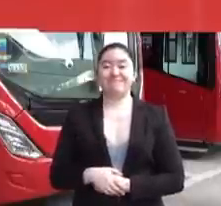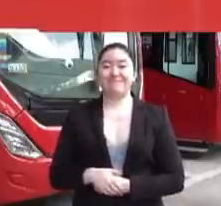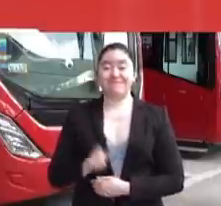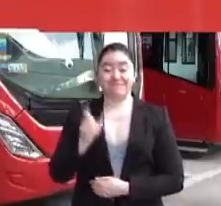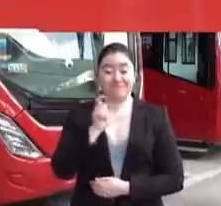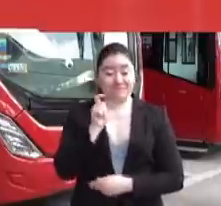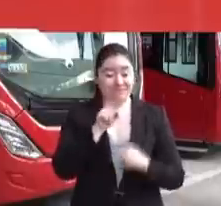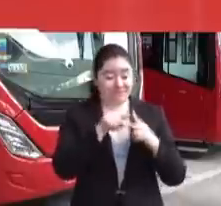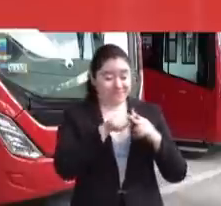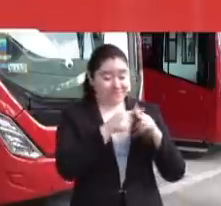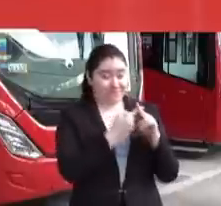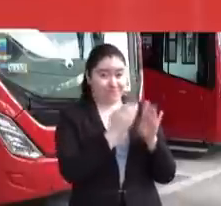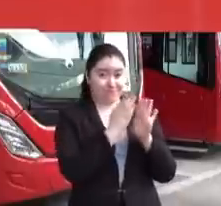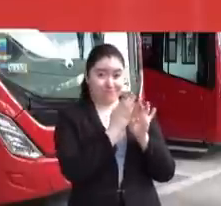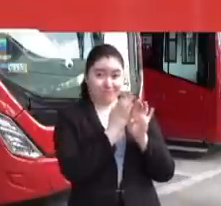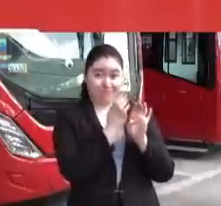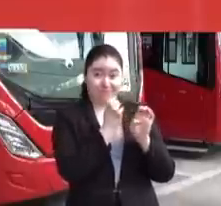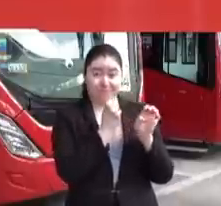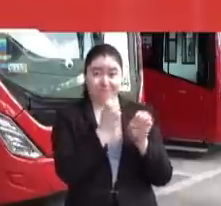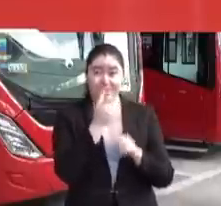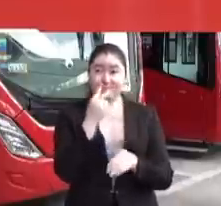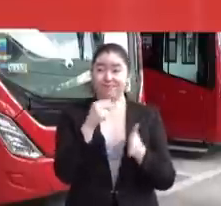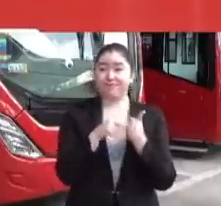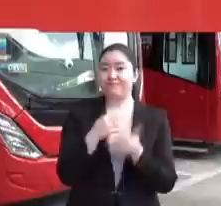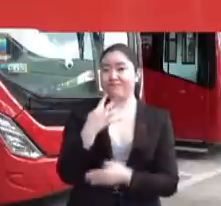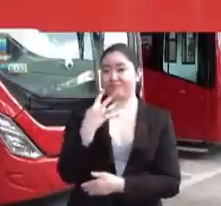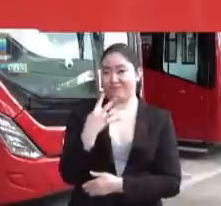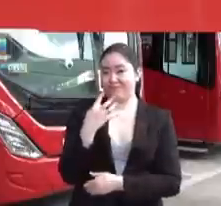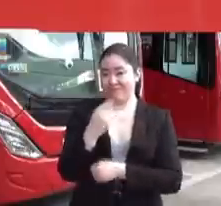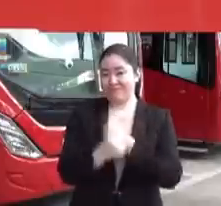Cuando inició Metrobús en el 2004,